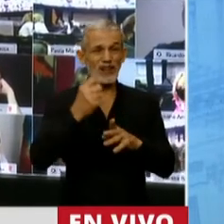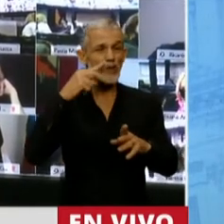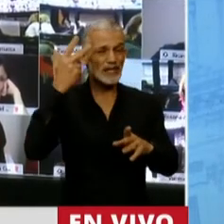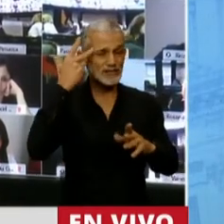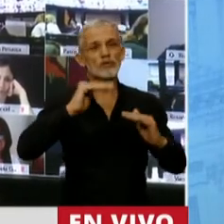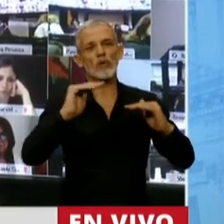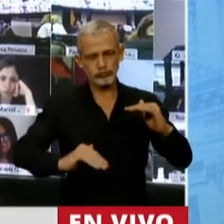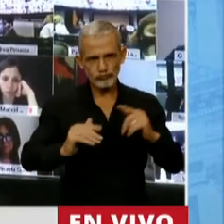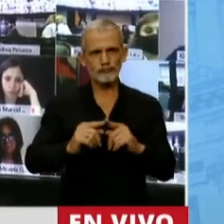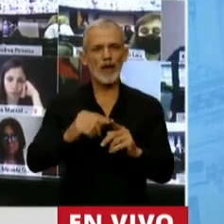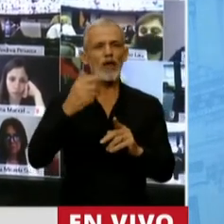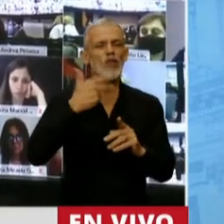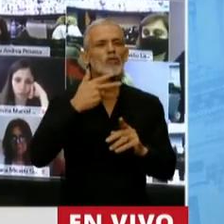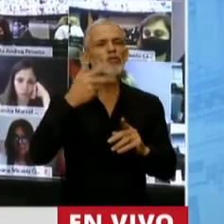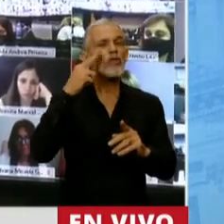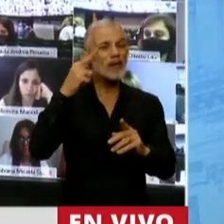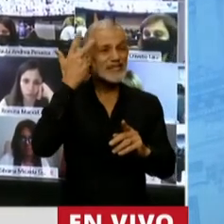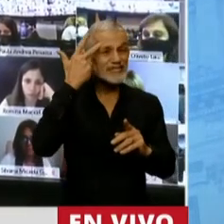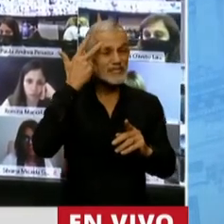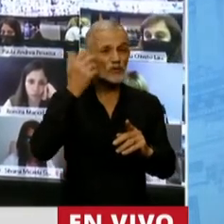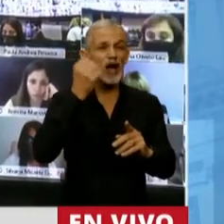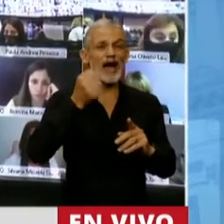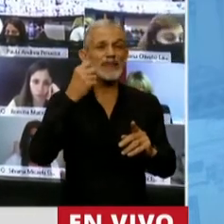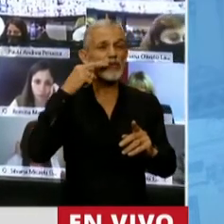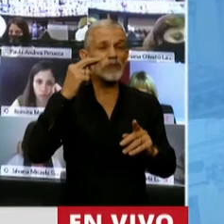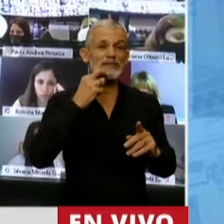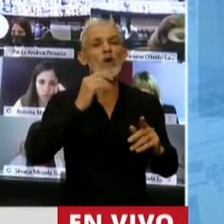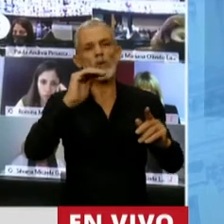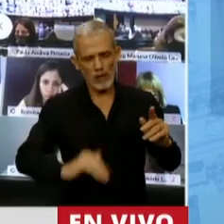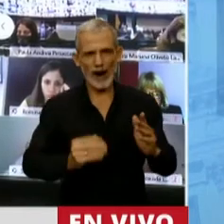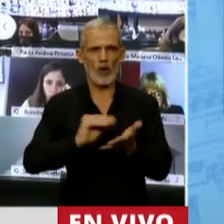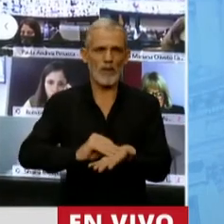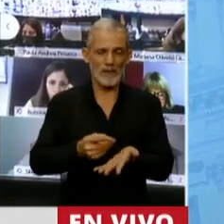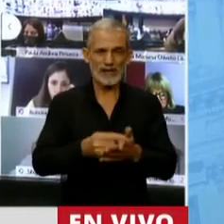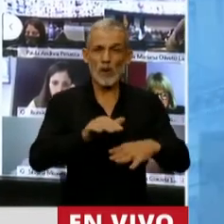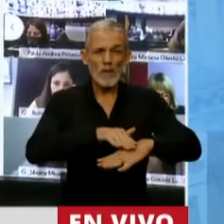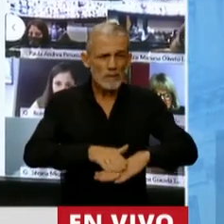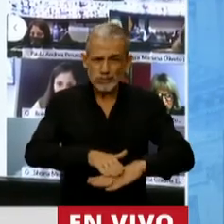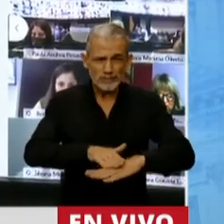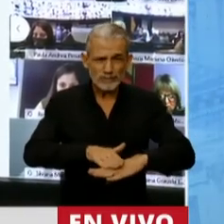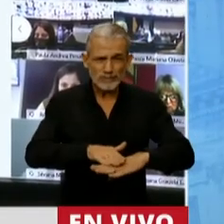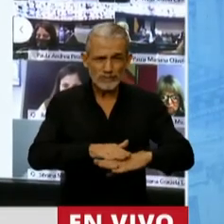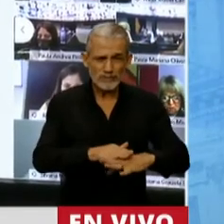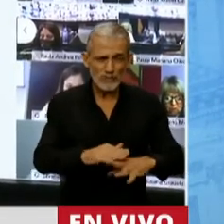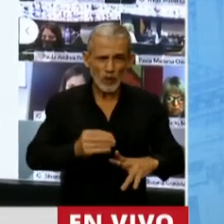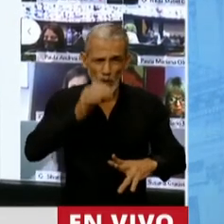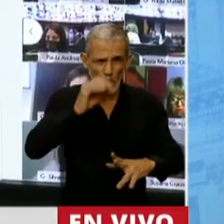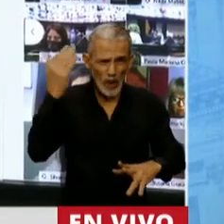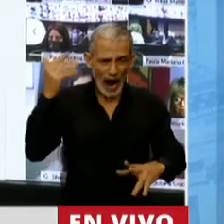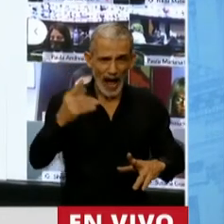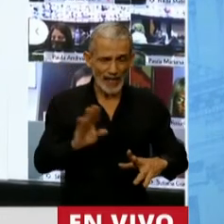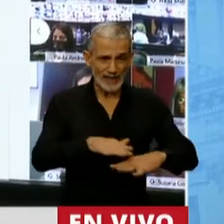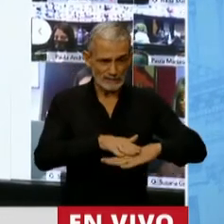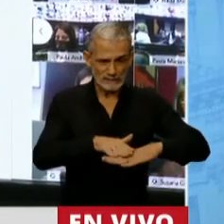a bajar. Desde 2018 a 2019, bajó nuevamente, llegando a un piso histórico que